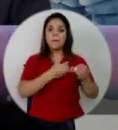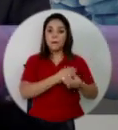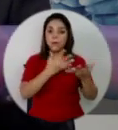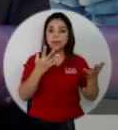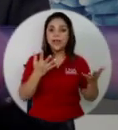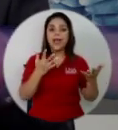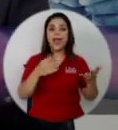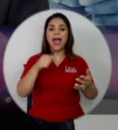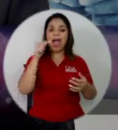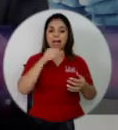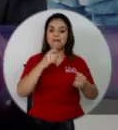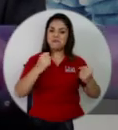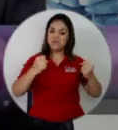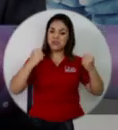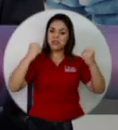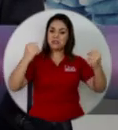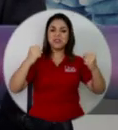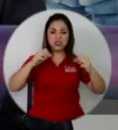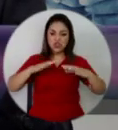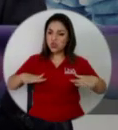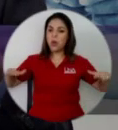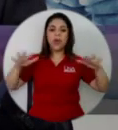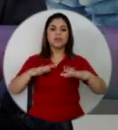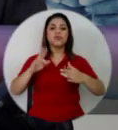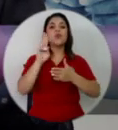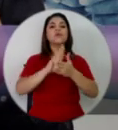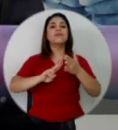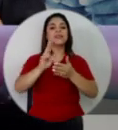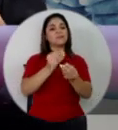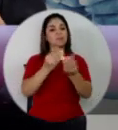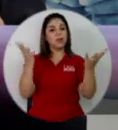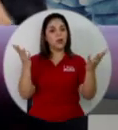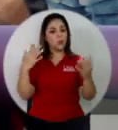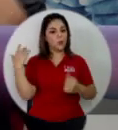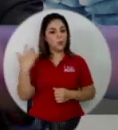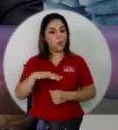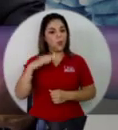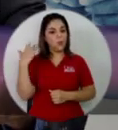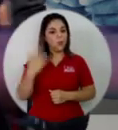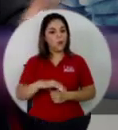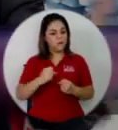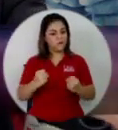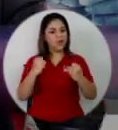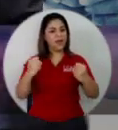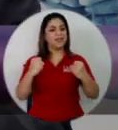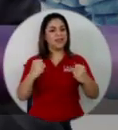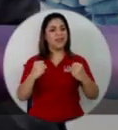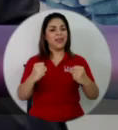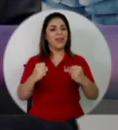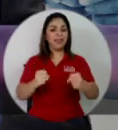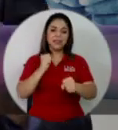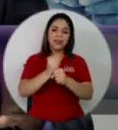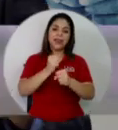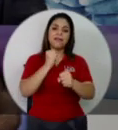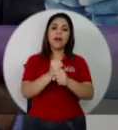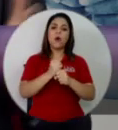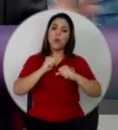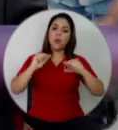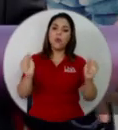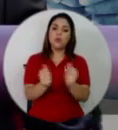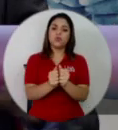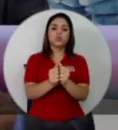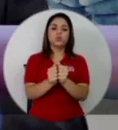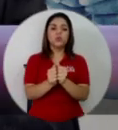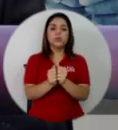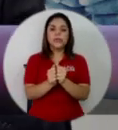están potencialmente presentes todas las universidades públicas. Y eso es una frase de mucha fuerza hacia el trabajo conjunto, hacia multiplicar